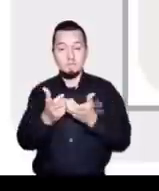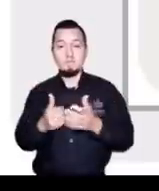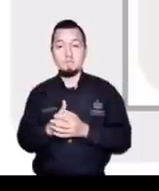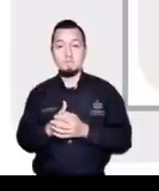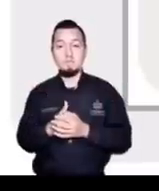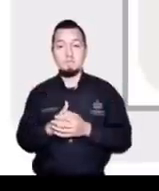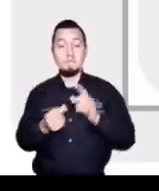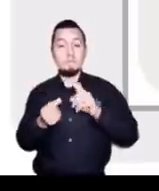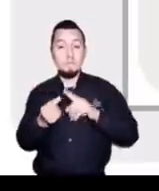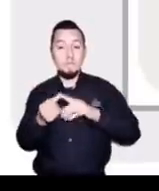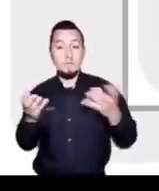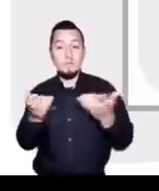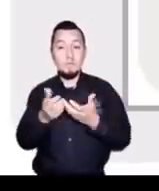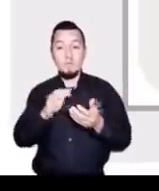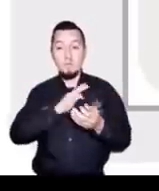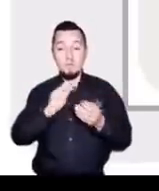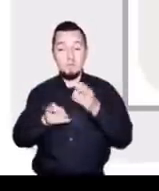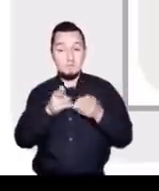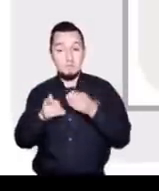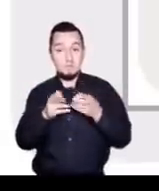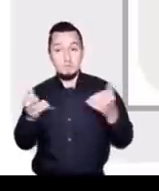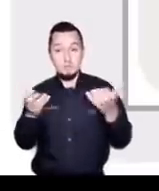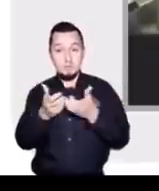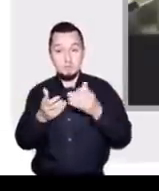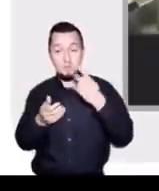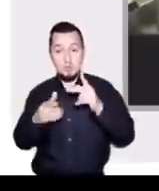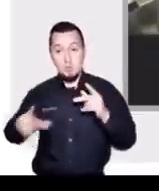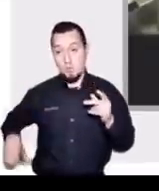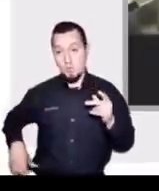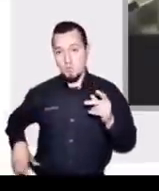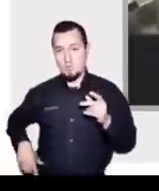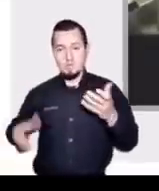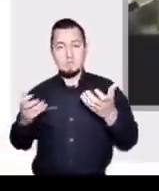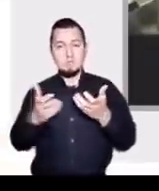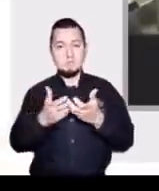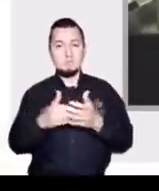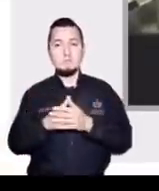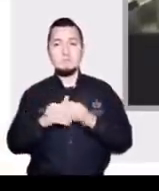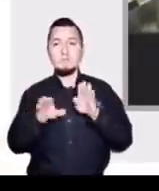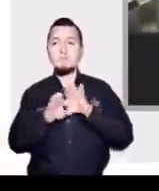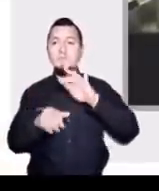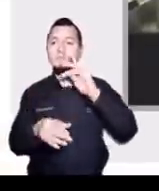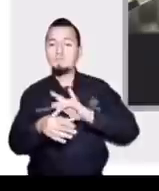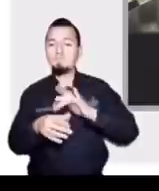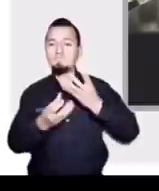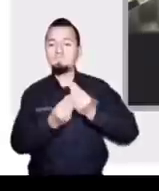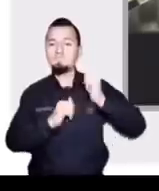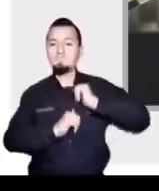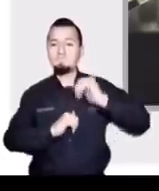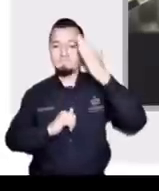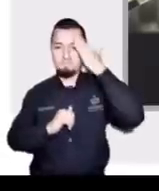una línea de transporte ferroviario masivo como parte de operaciones con trenes de